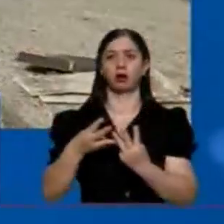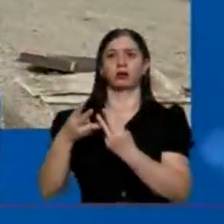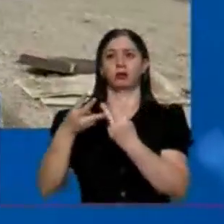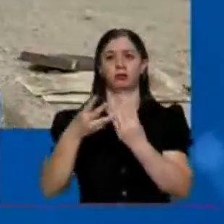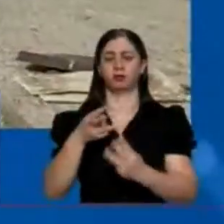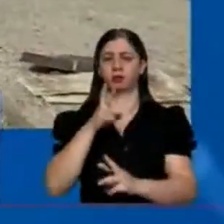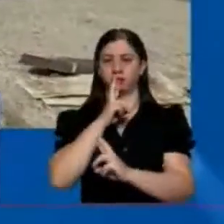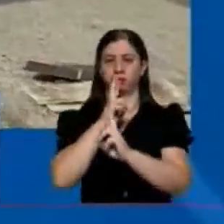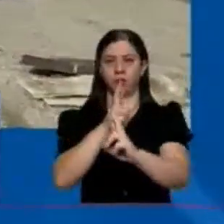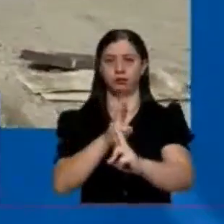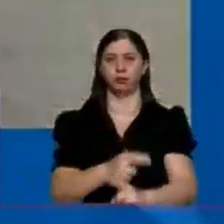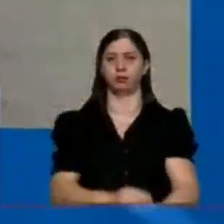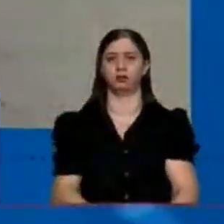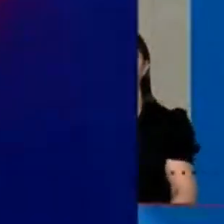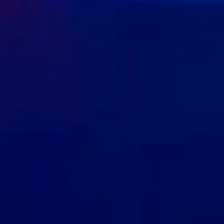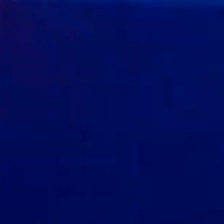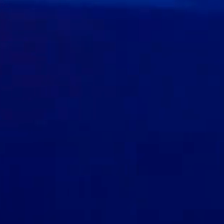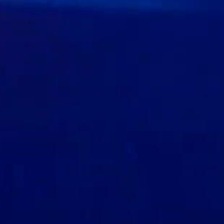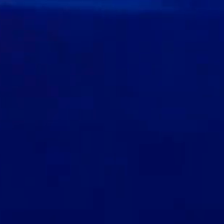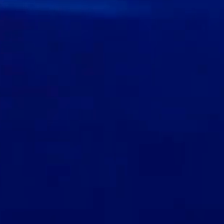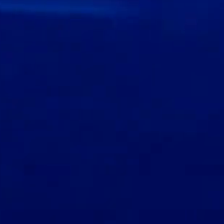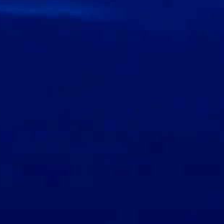esto fue lo que les respondió.